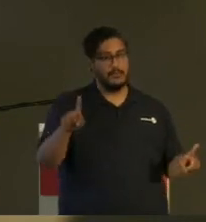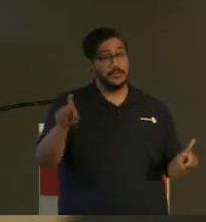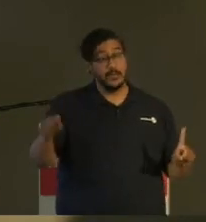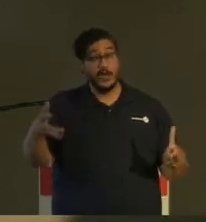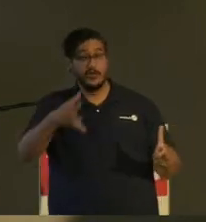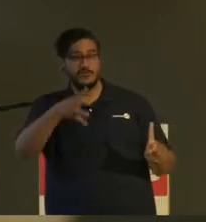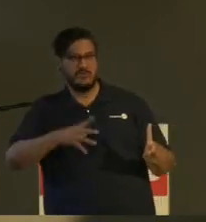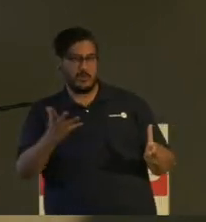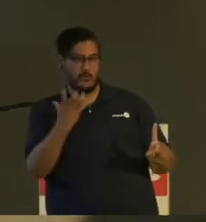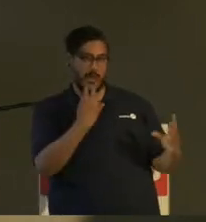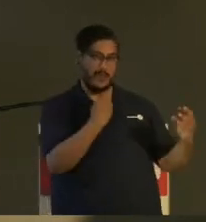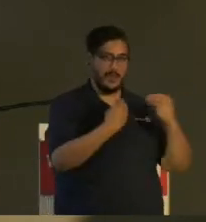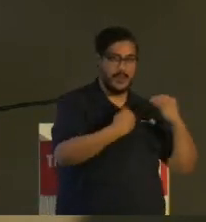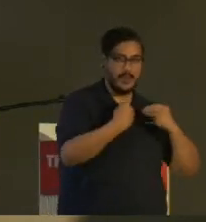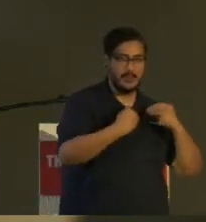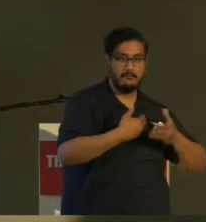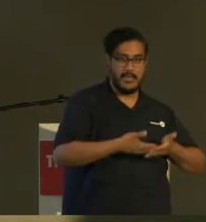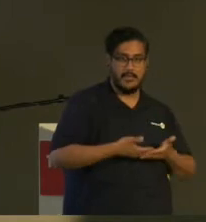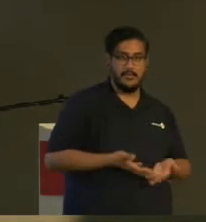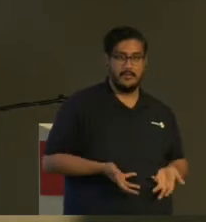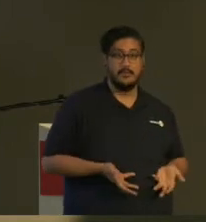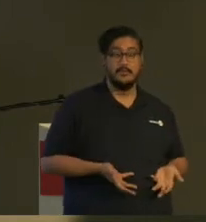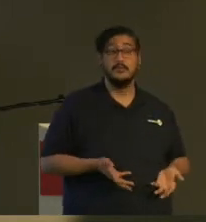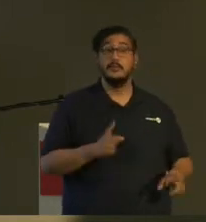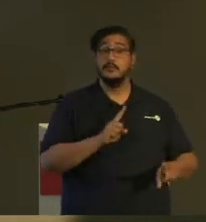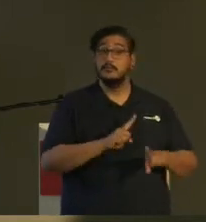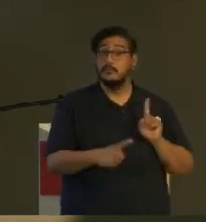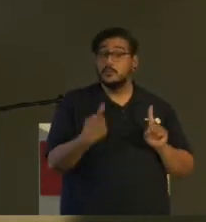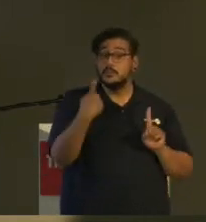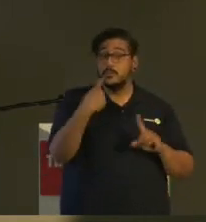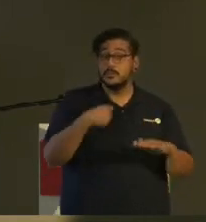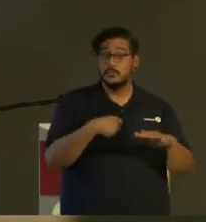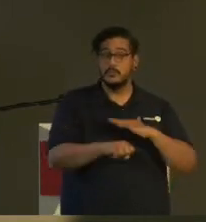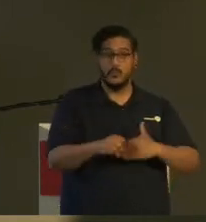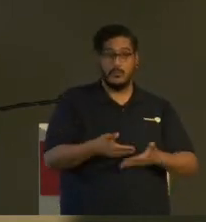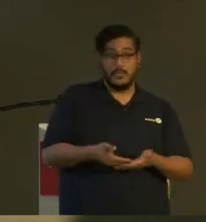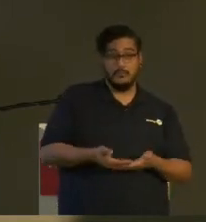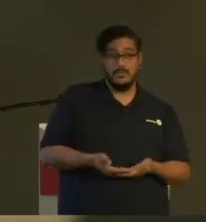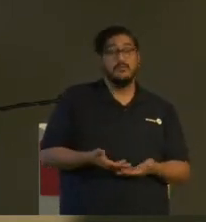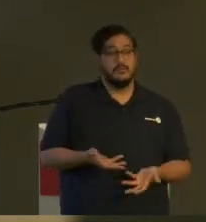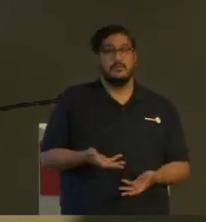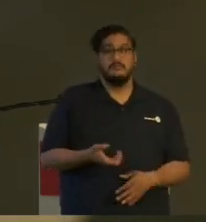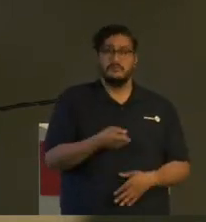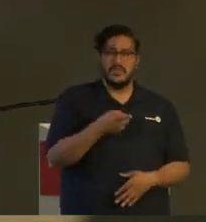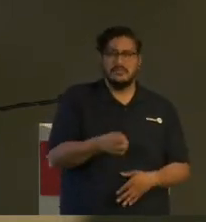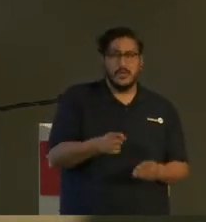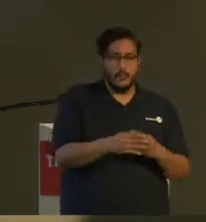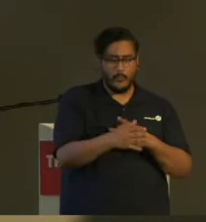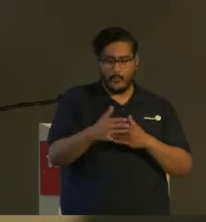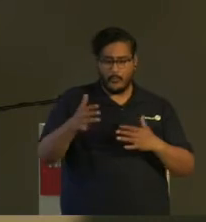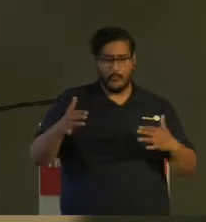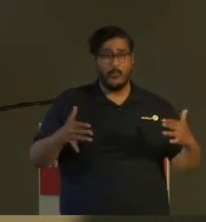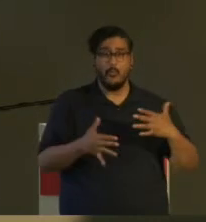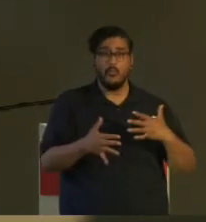quería comerse a las crías. Sin embargo, los recién nacidos tenían tales reflejos que momentáneamente los